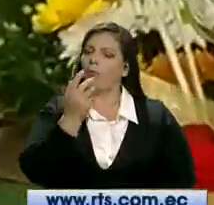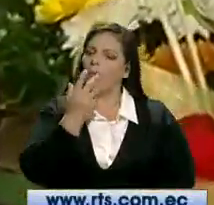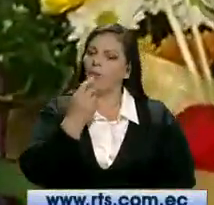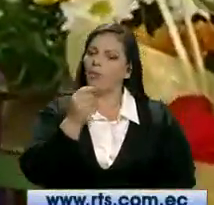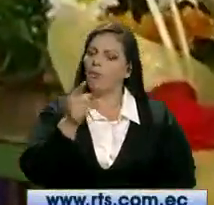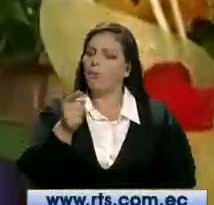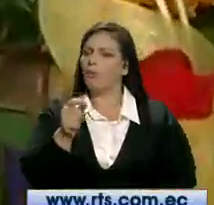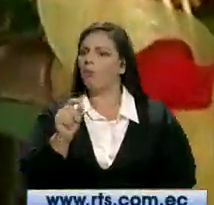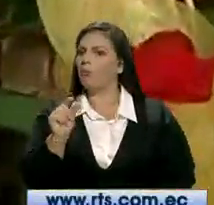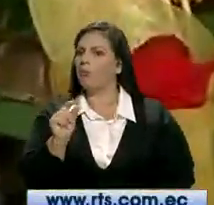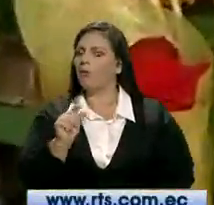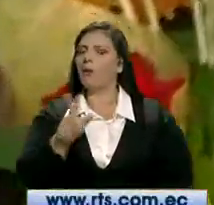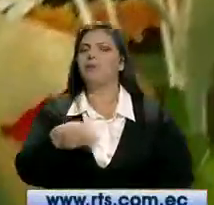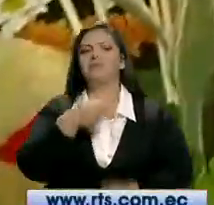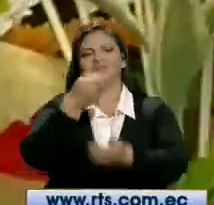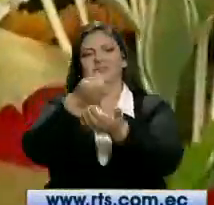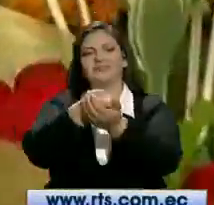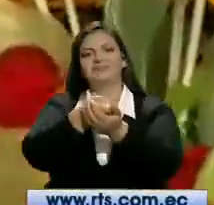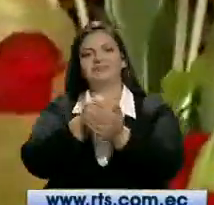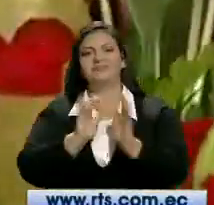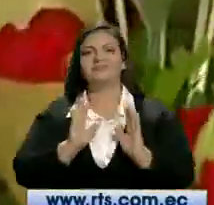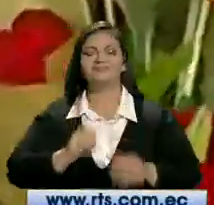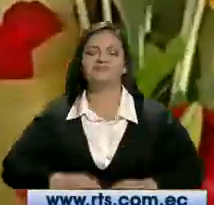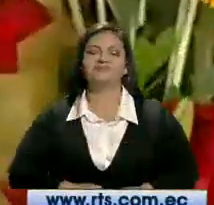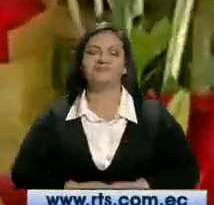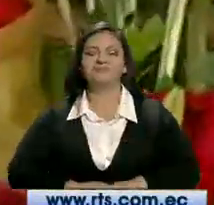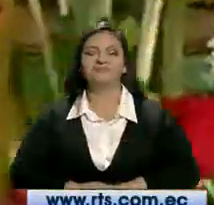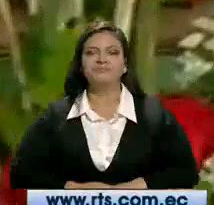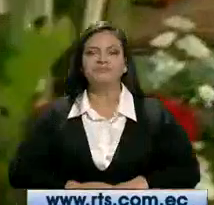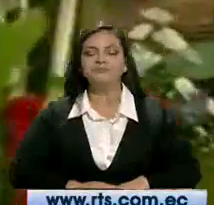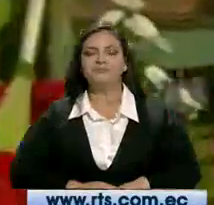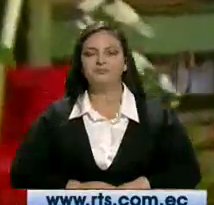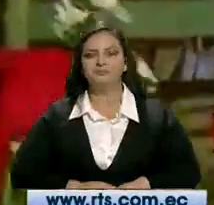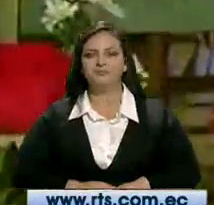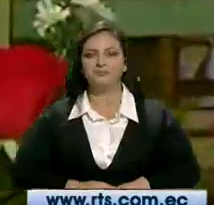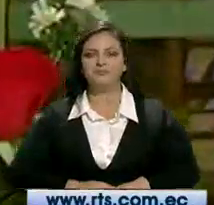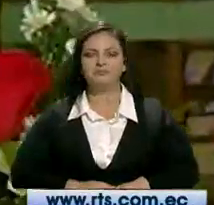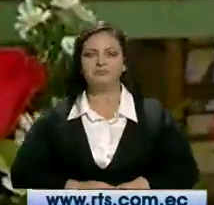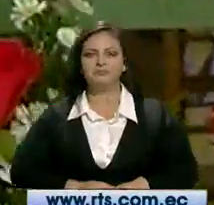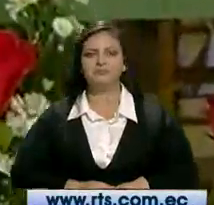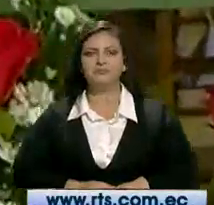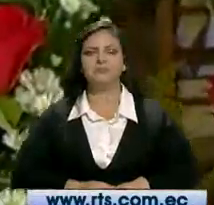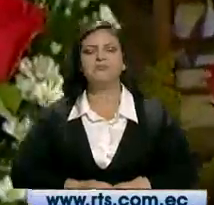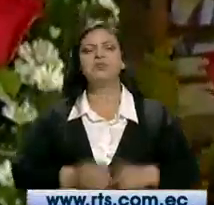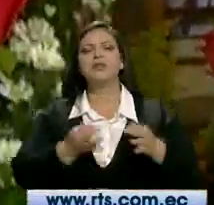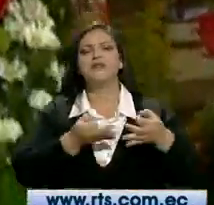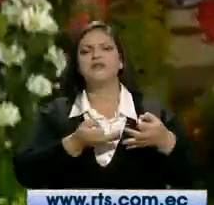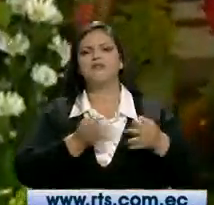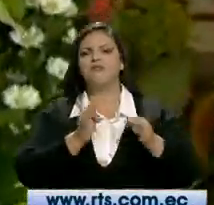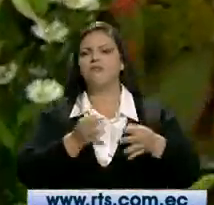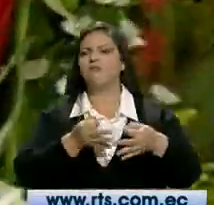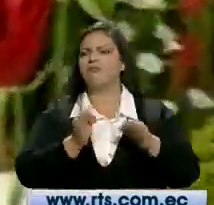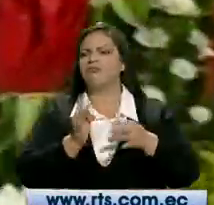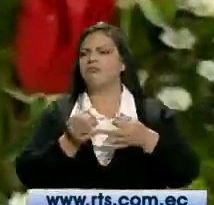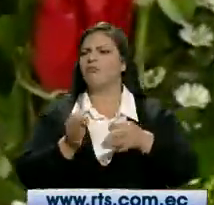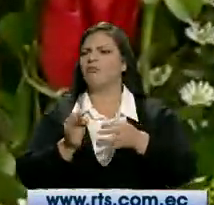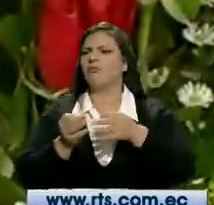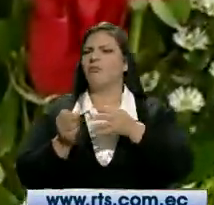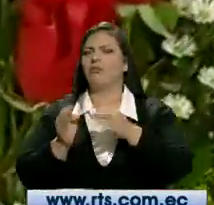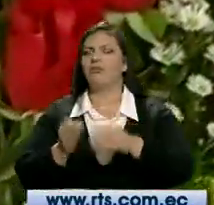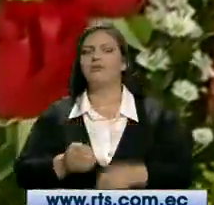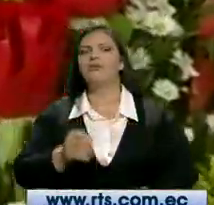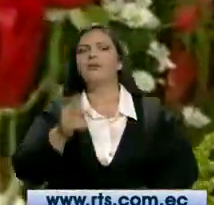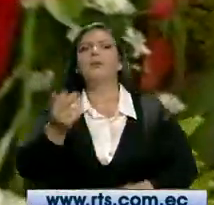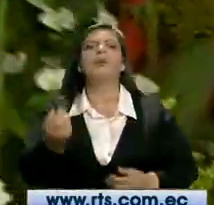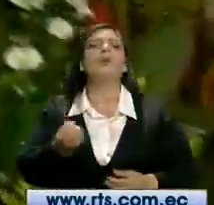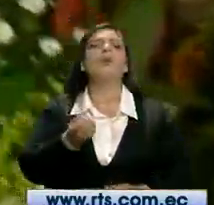sorprender a las reinas del hogar. Observamos los ramos cuyo precio oscila entre los